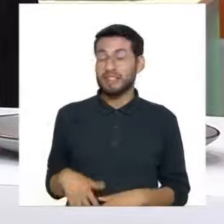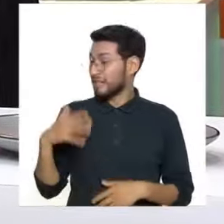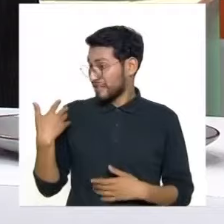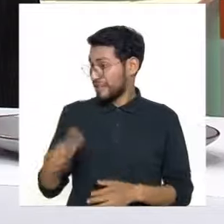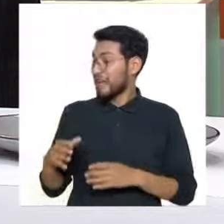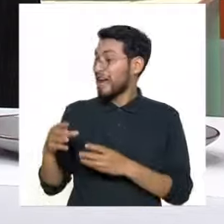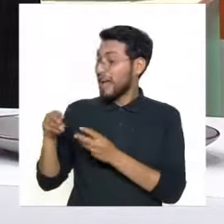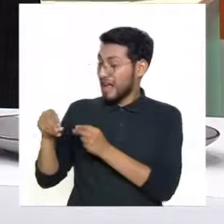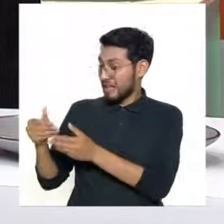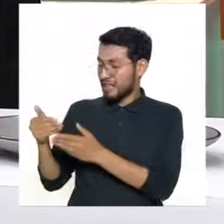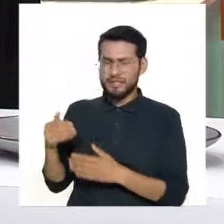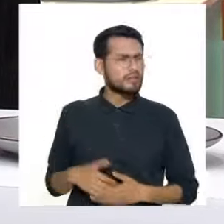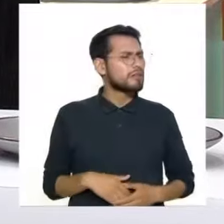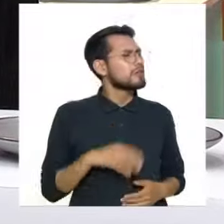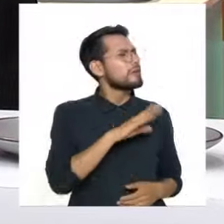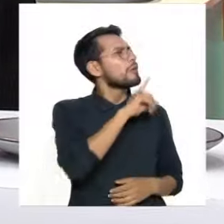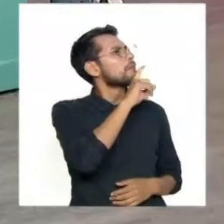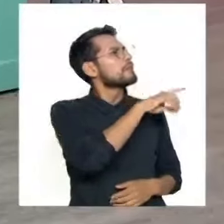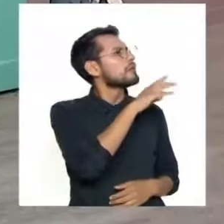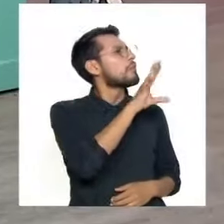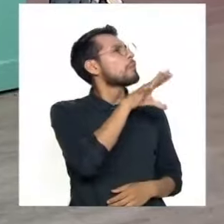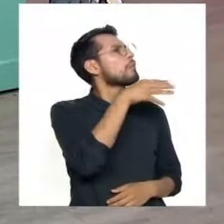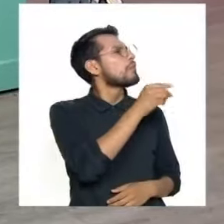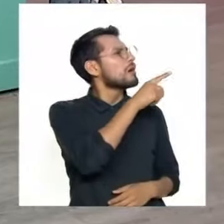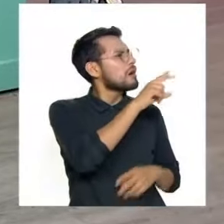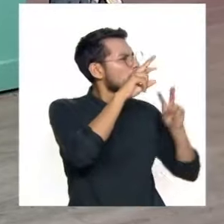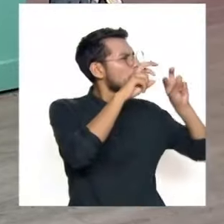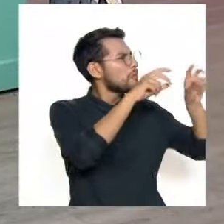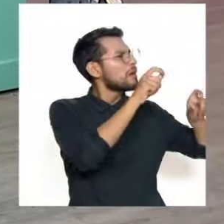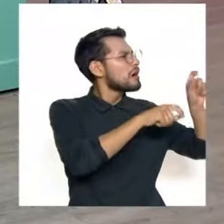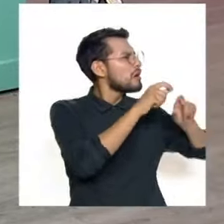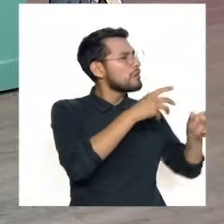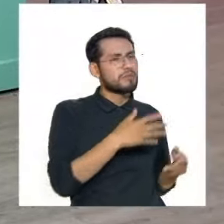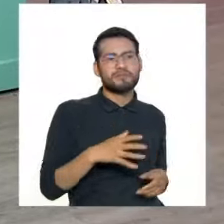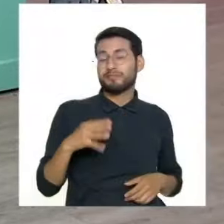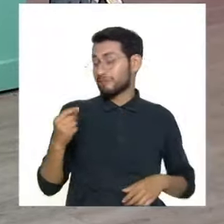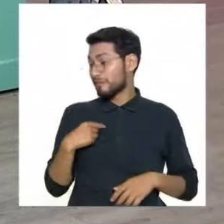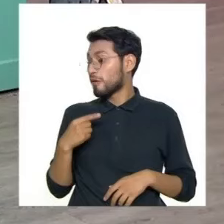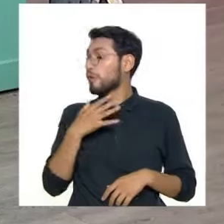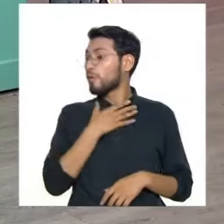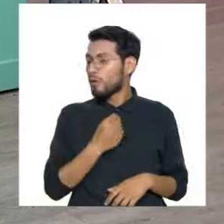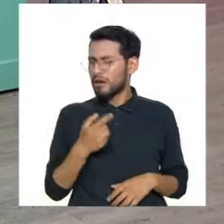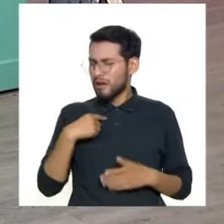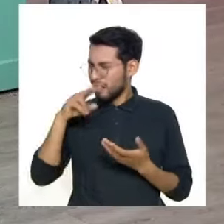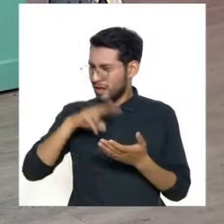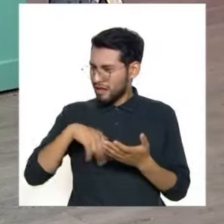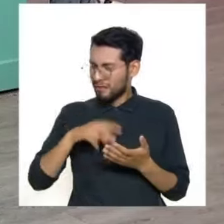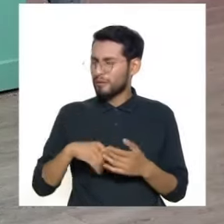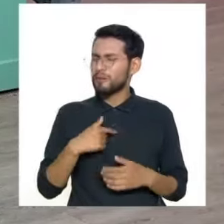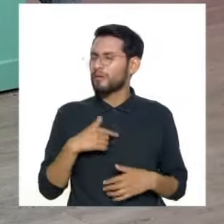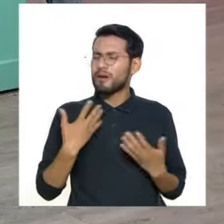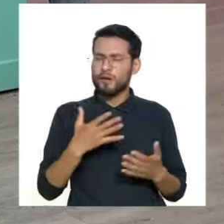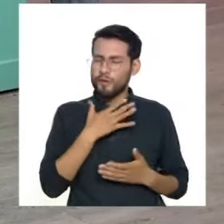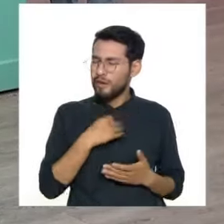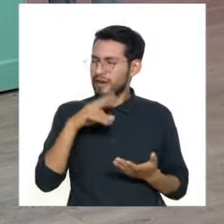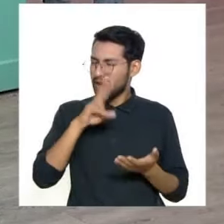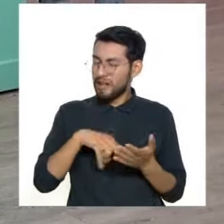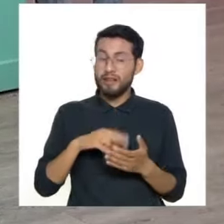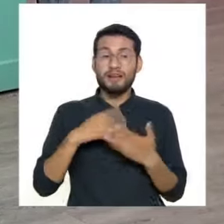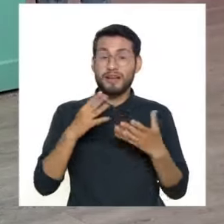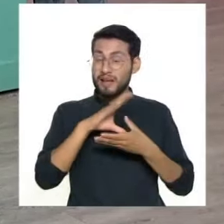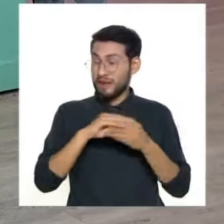está pre Oye Cuéntame una cosa Silvia Por qué Antropología Ay como te digo a mí me encanta mucho leer me gusta siempre leer y